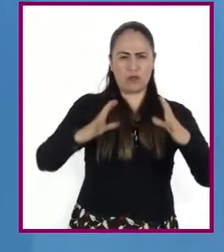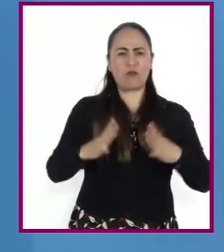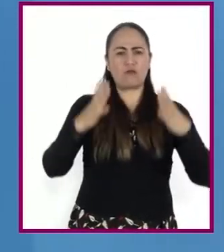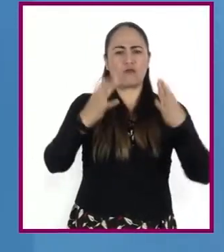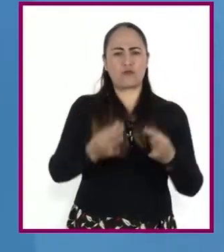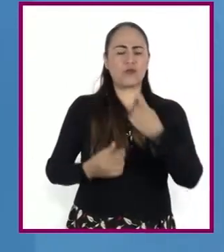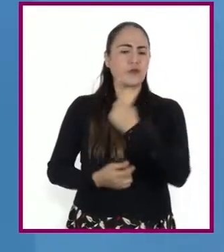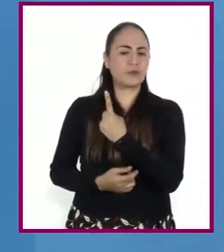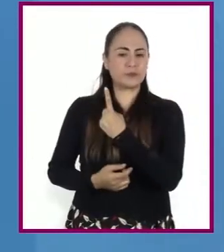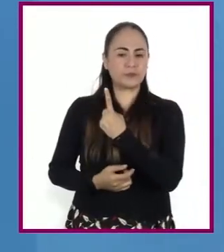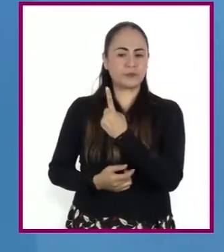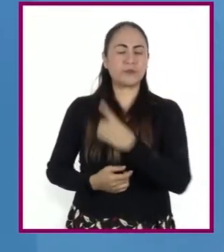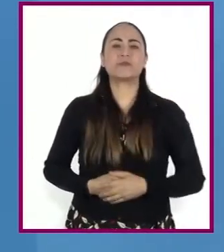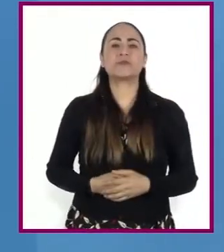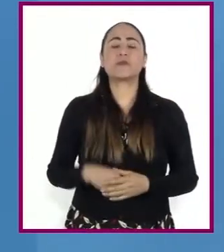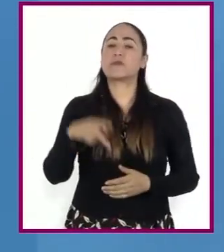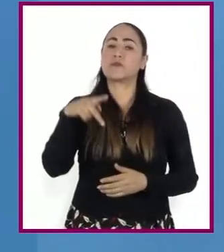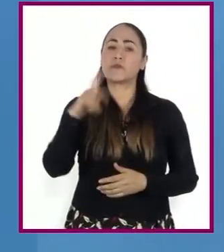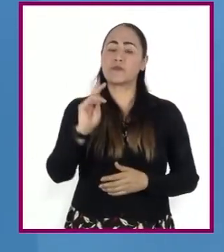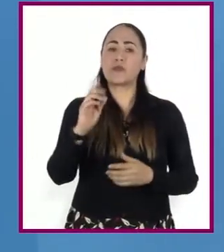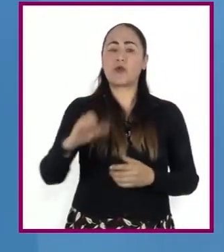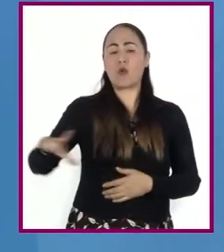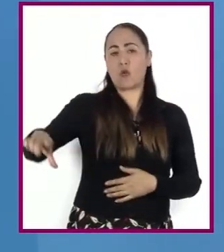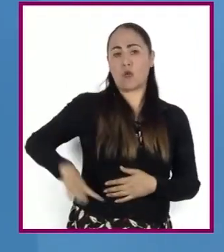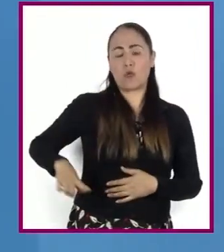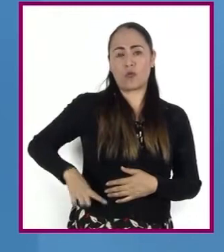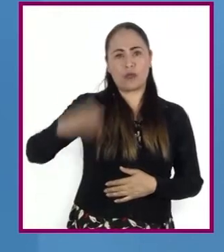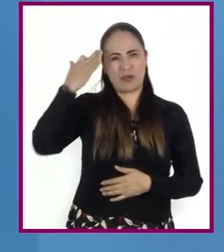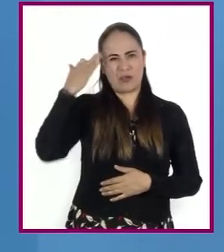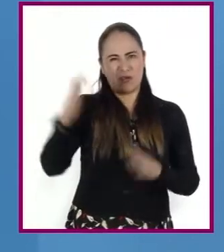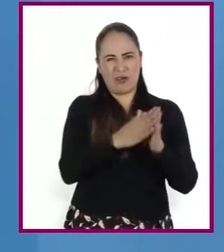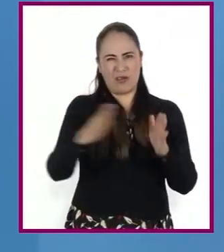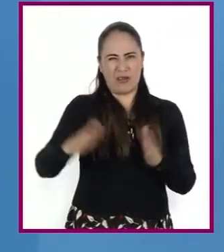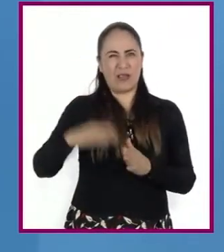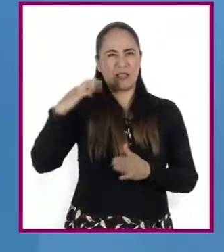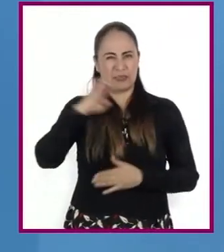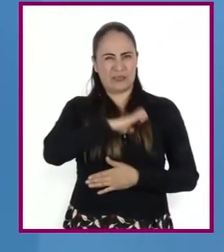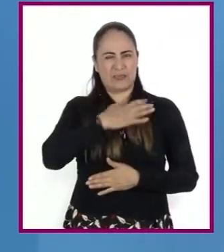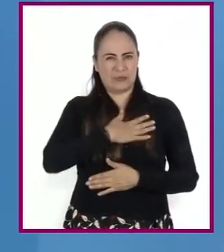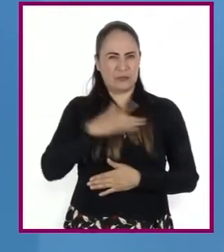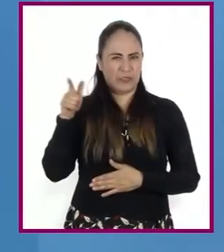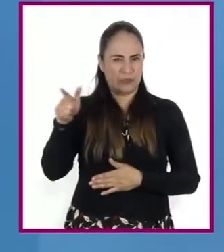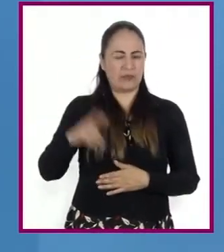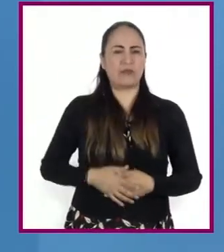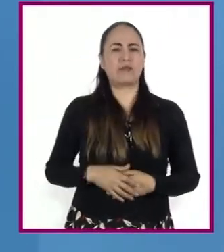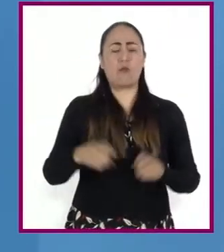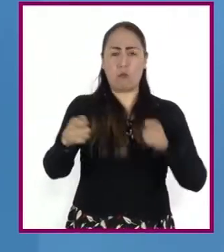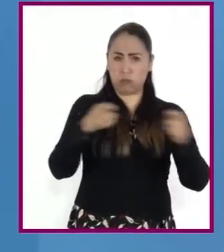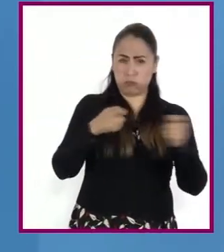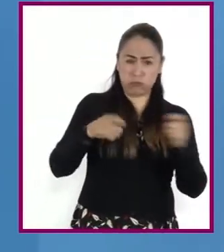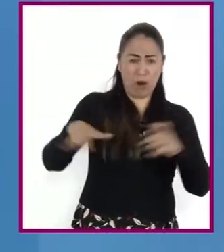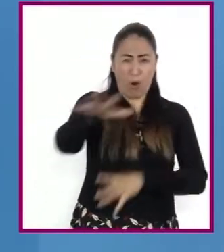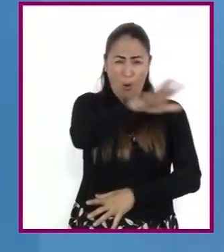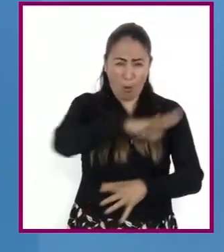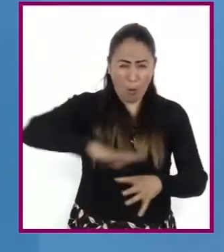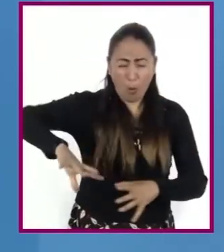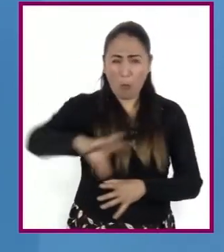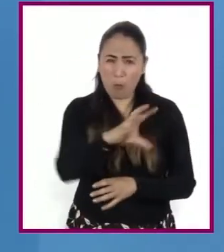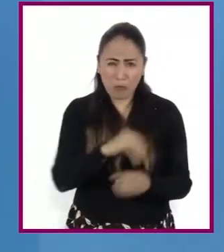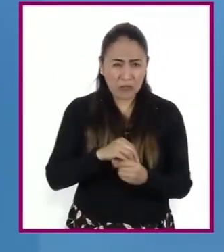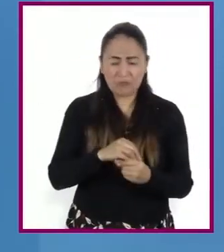el gobierno de los primeros virreyes Antonio de Mendoza, de 1535 a 1550, y Luis de Velasco,